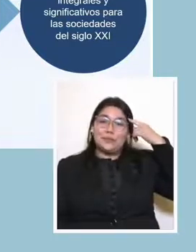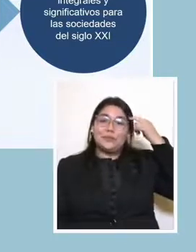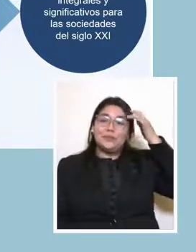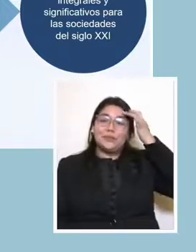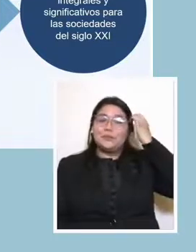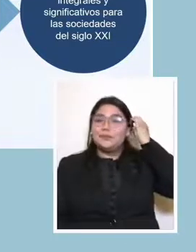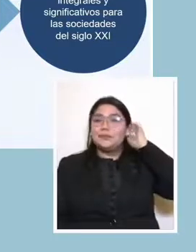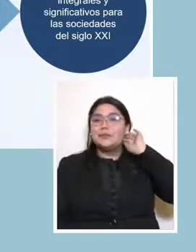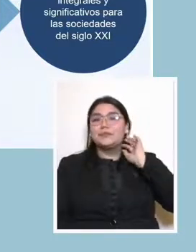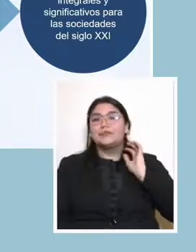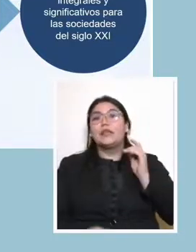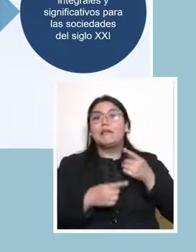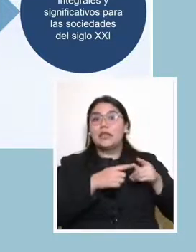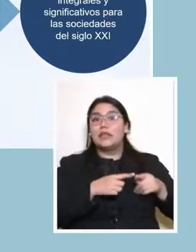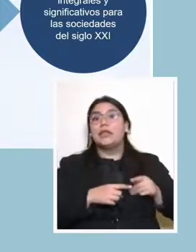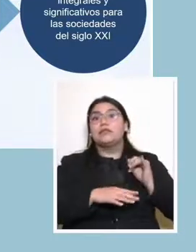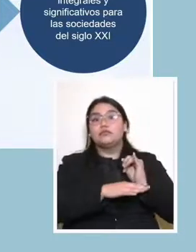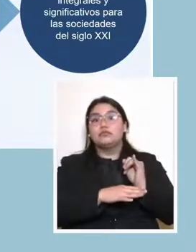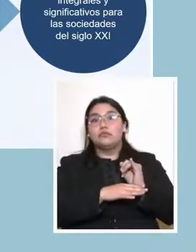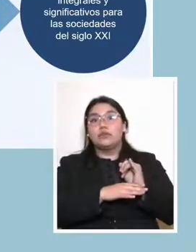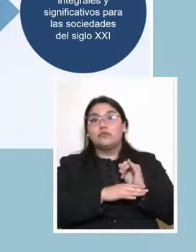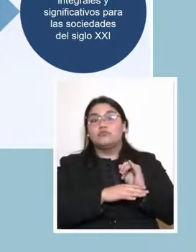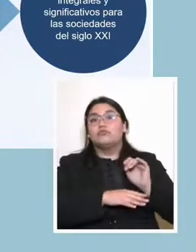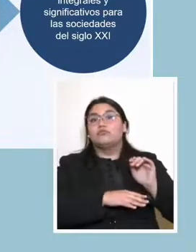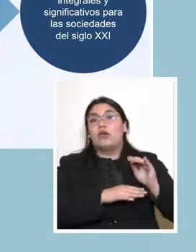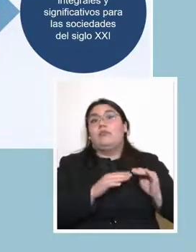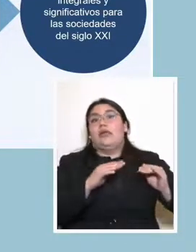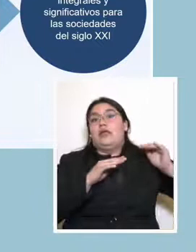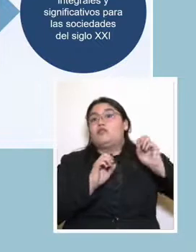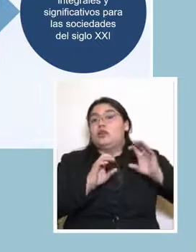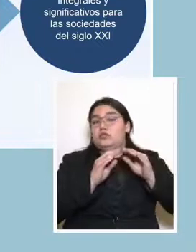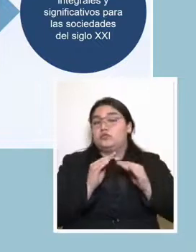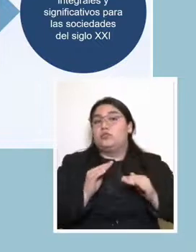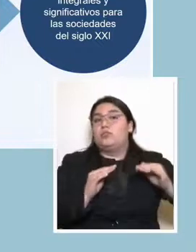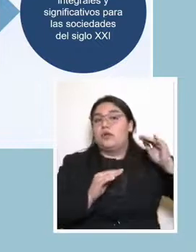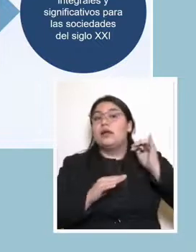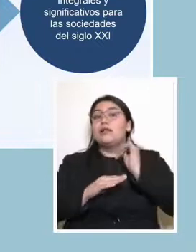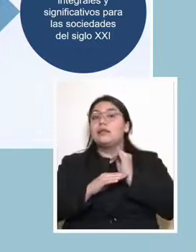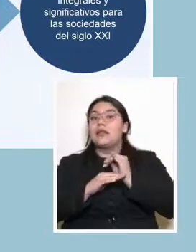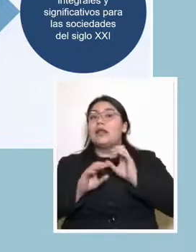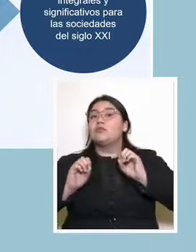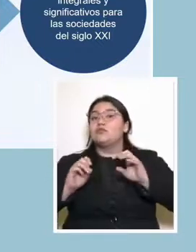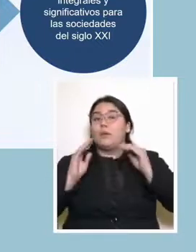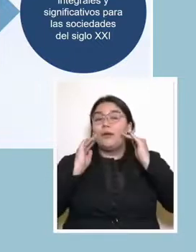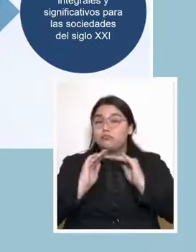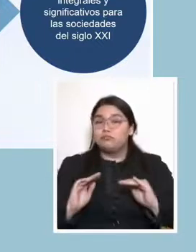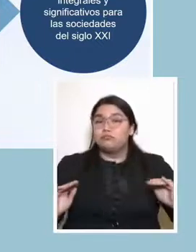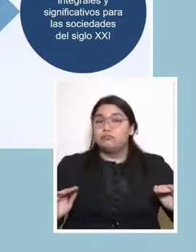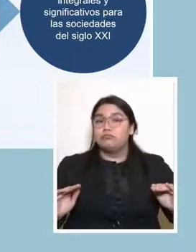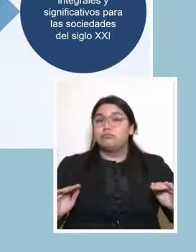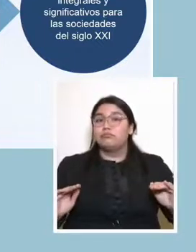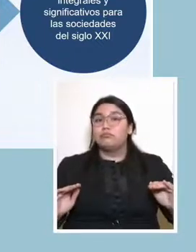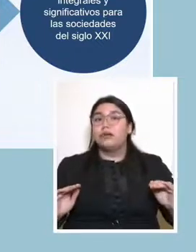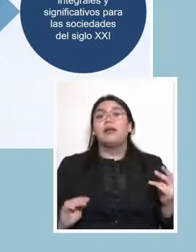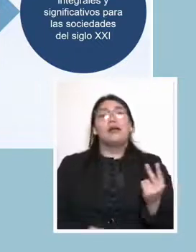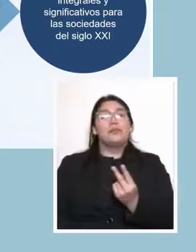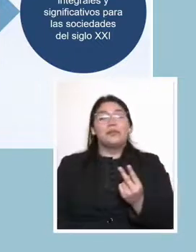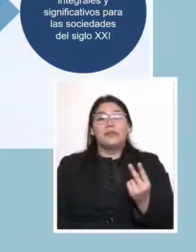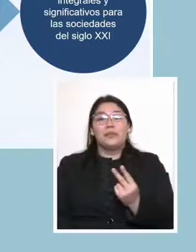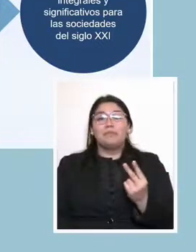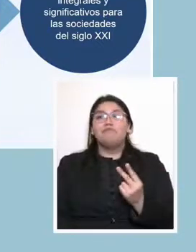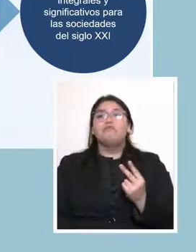instituciones como las superintendencias, tanto de educación como de educación superior, y la Intendencia de Educación Parvularia, tienen que ser instituciones